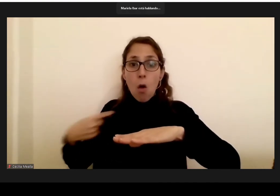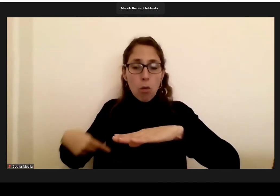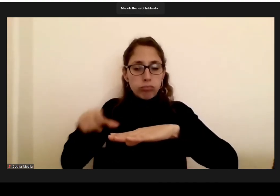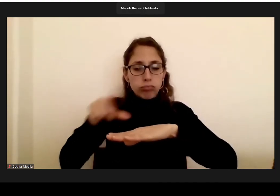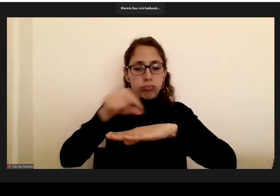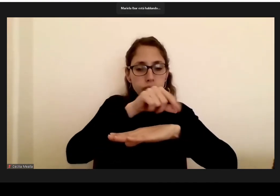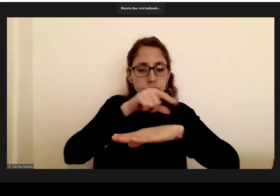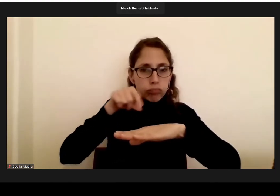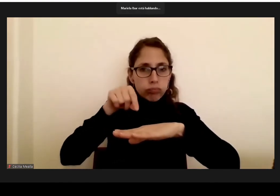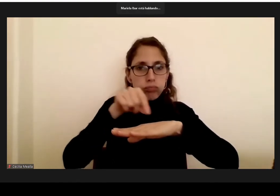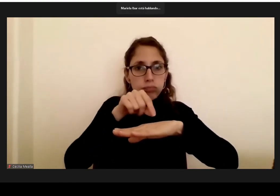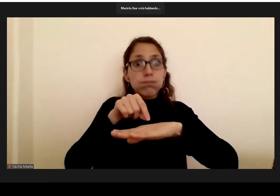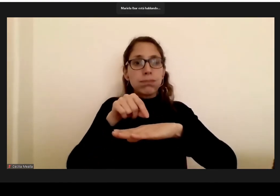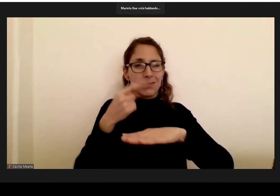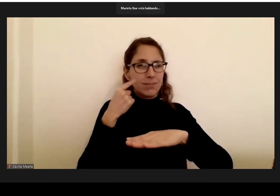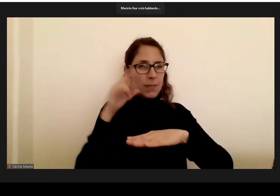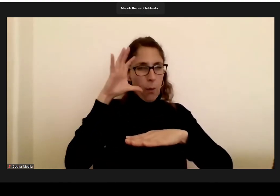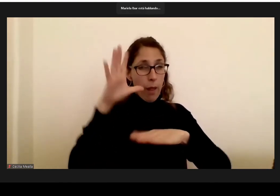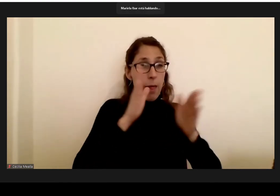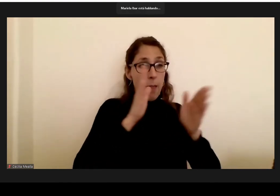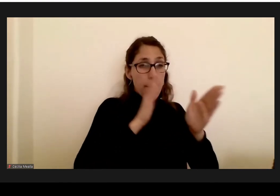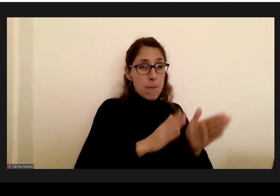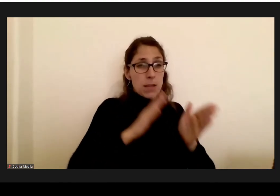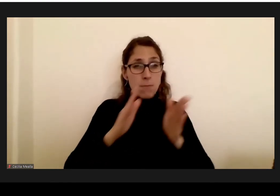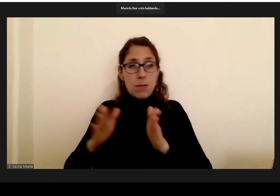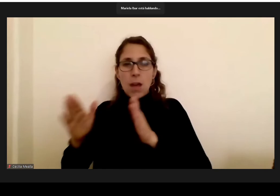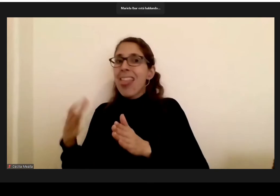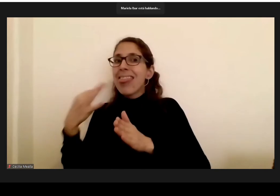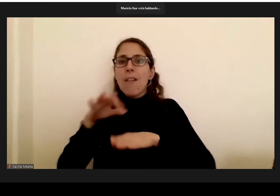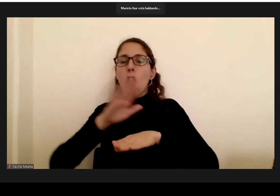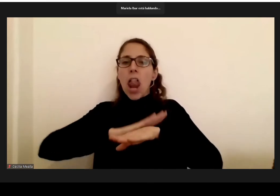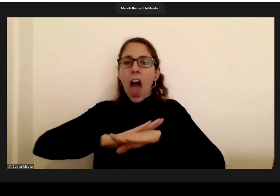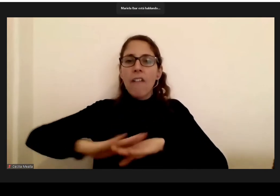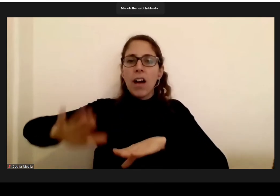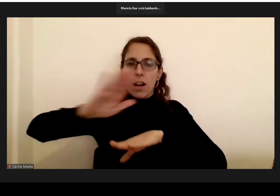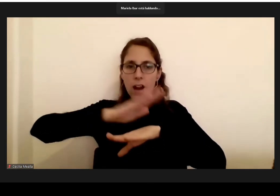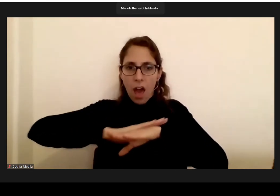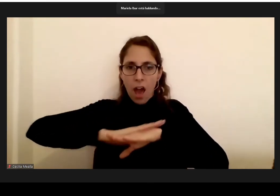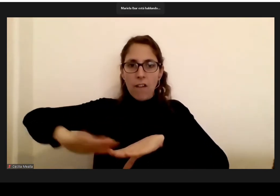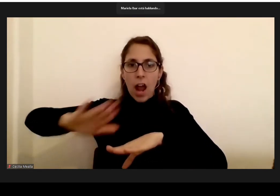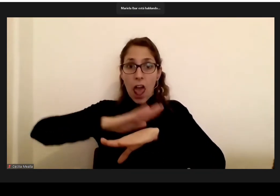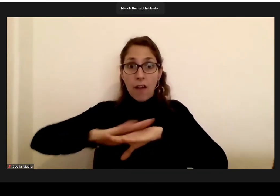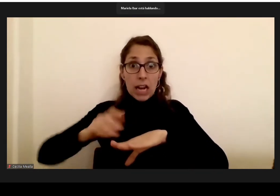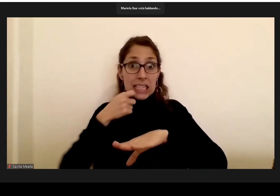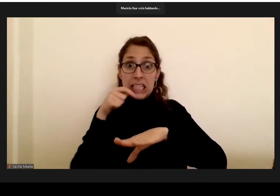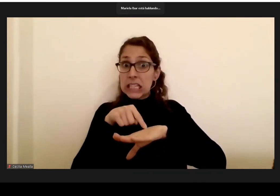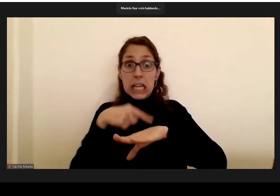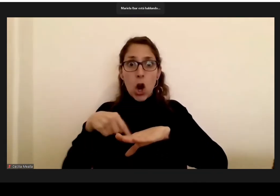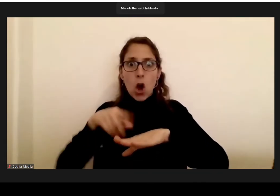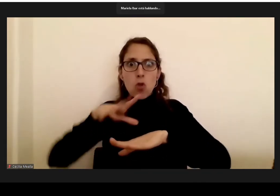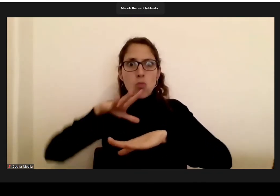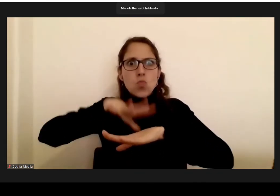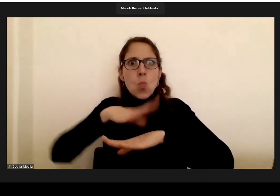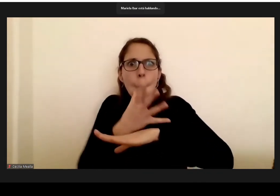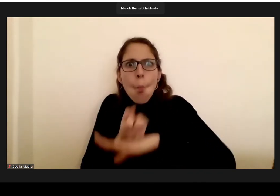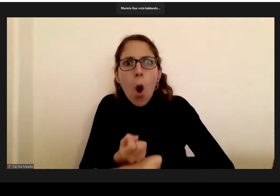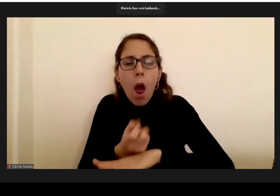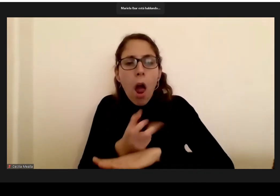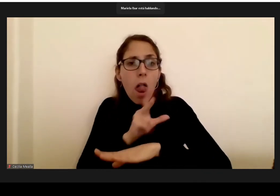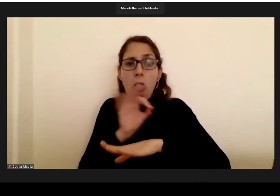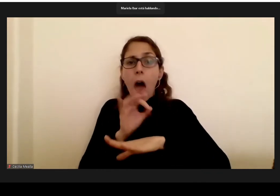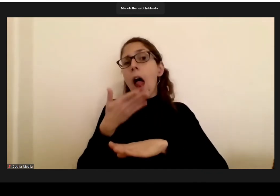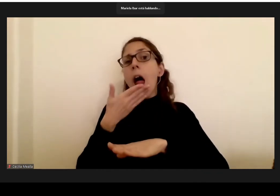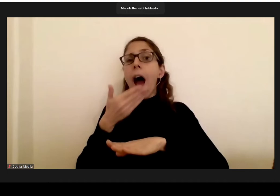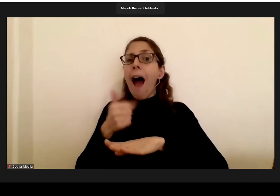entre paso y paso se tiene que hacer un lavado. Entonces, si el material no está fijado, cuando hacen el lavado se les